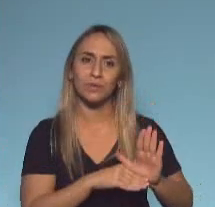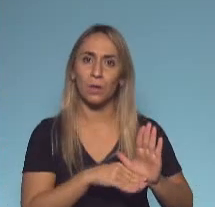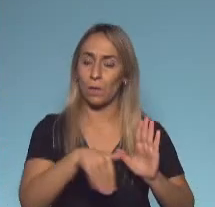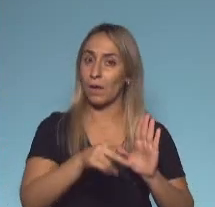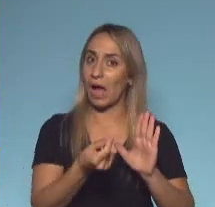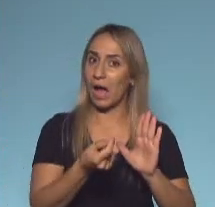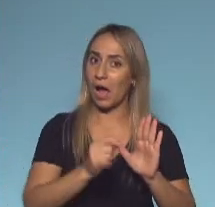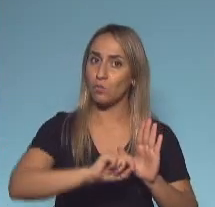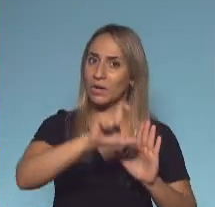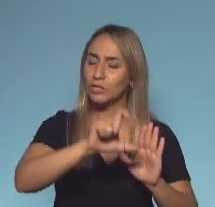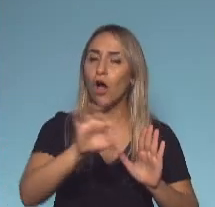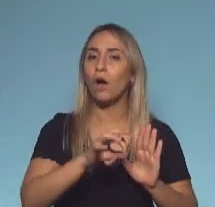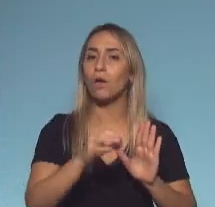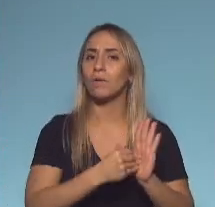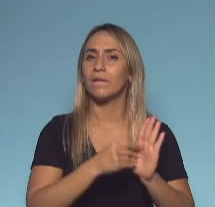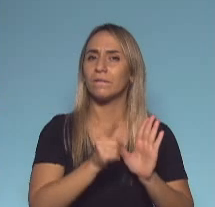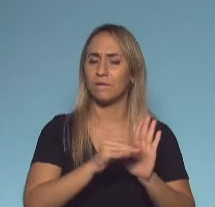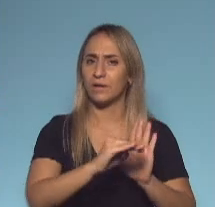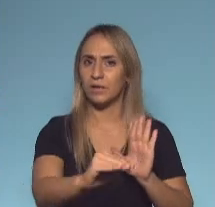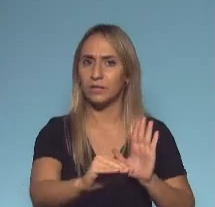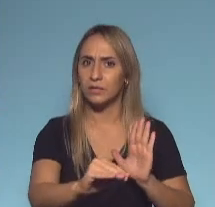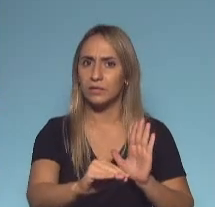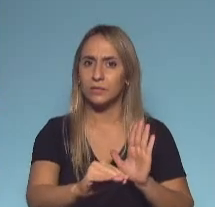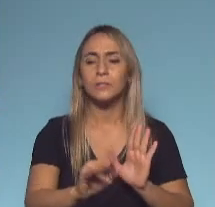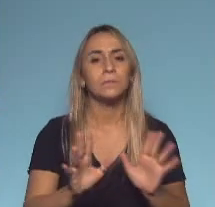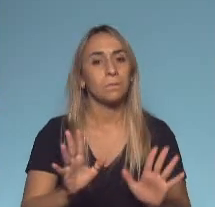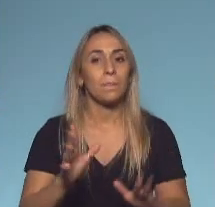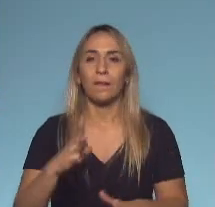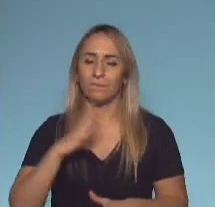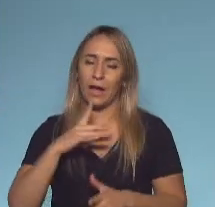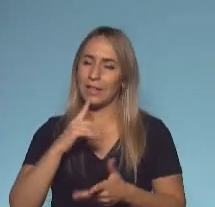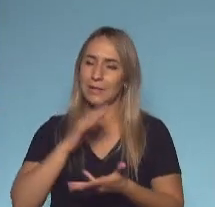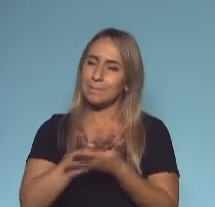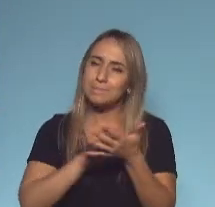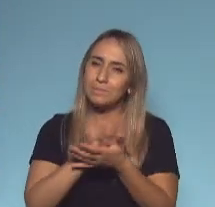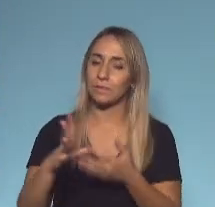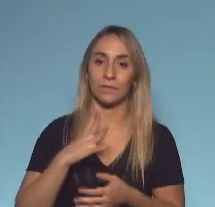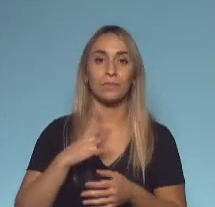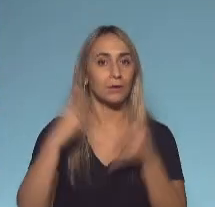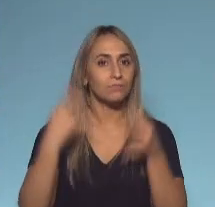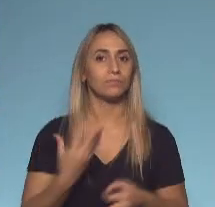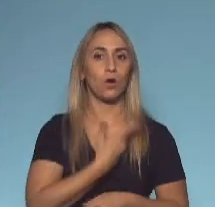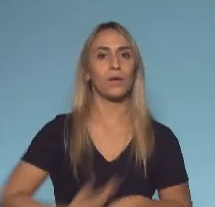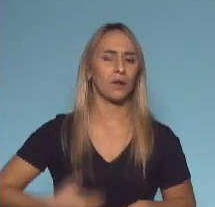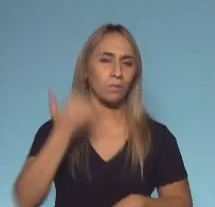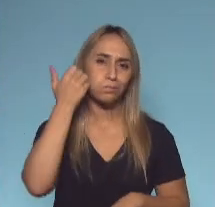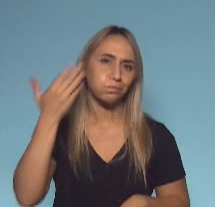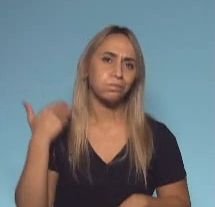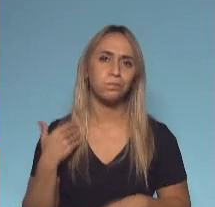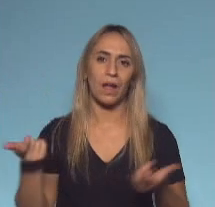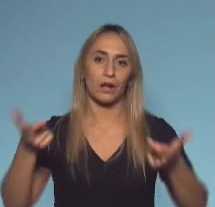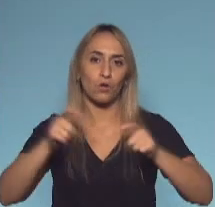suba? Bueno, eso todavía es lo que se está determinando. Por ahora lo que se sabe es que el gobierno mantuvo reuniones con